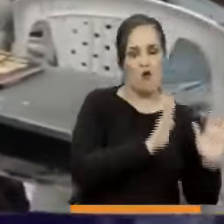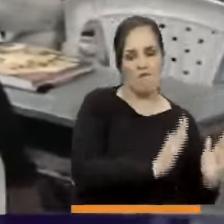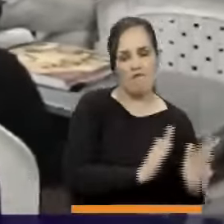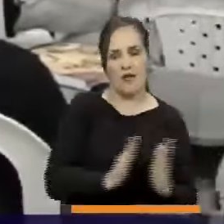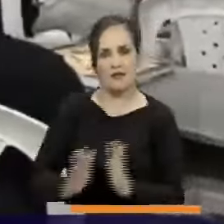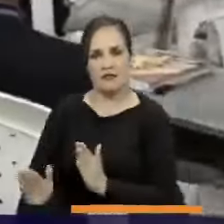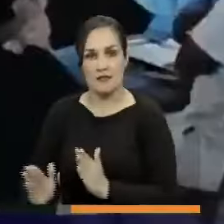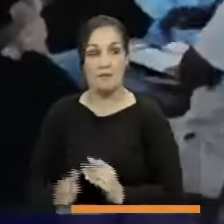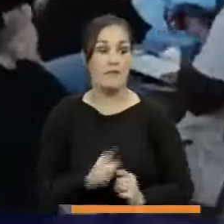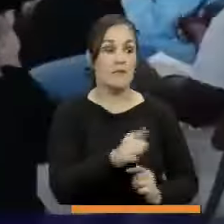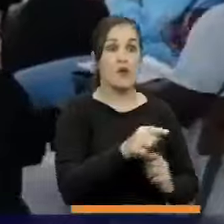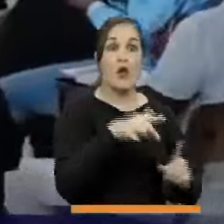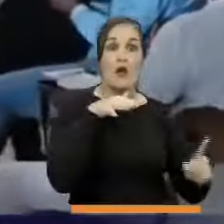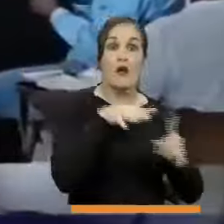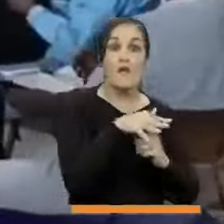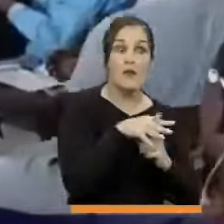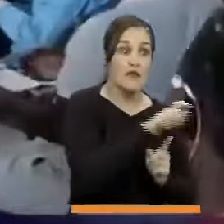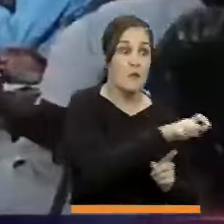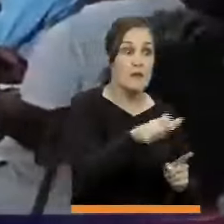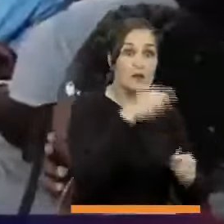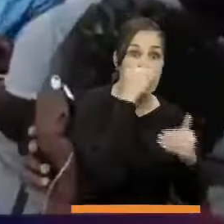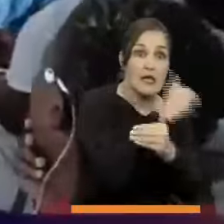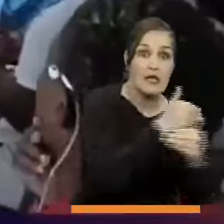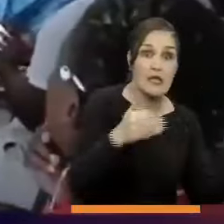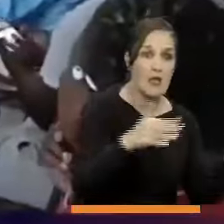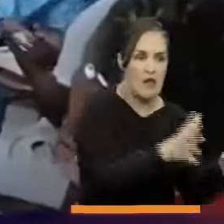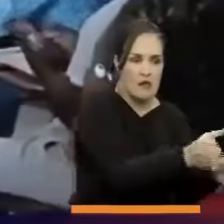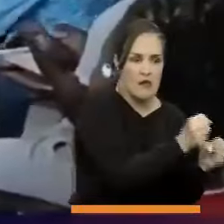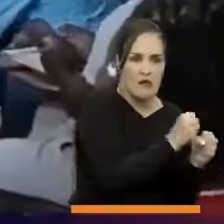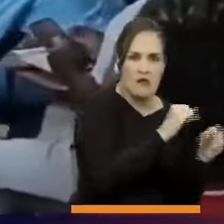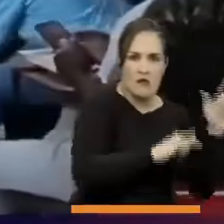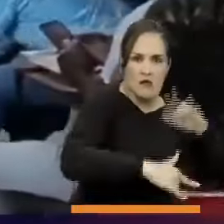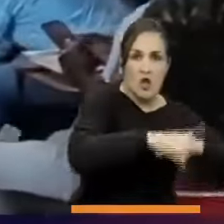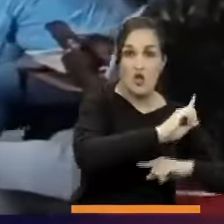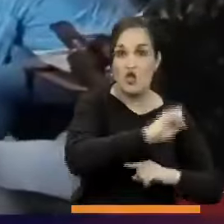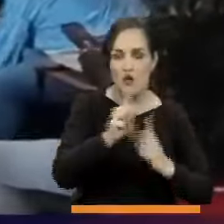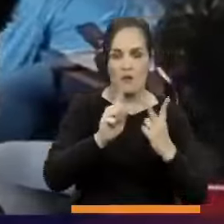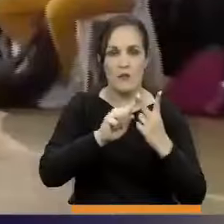el reclutamiento armado, prevenir el consumo de drogas, prevención